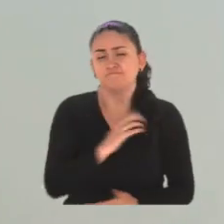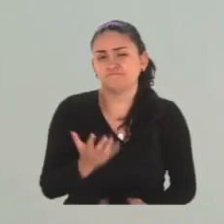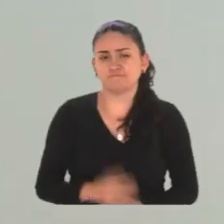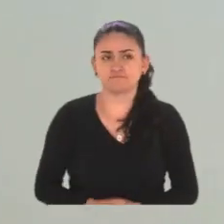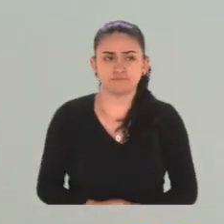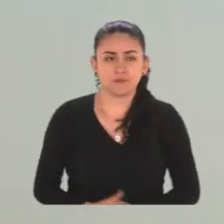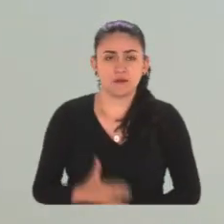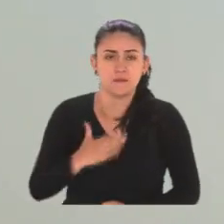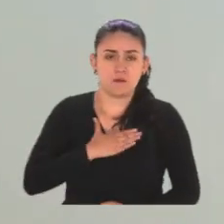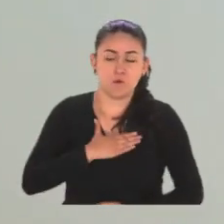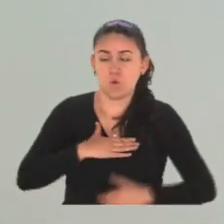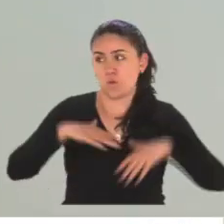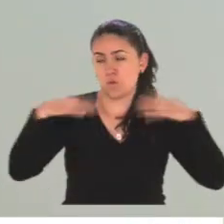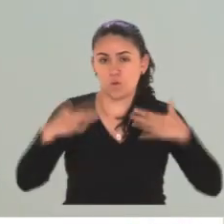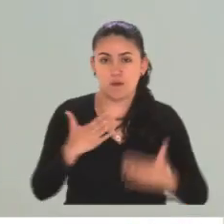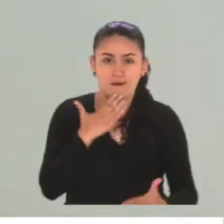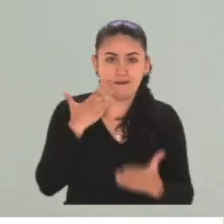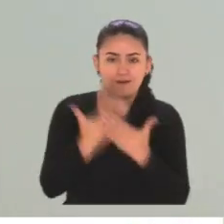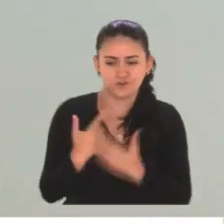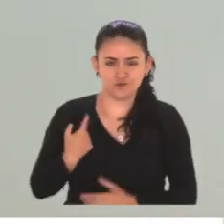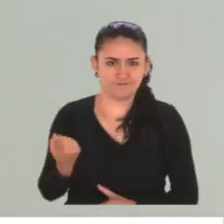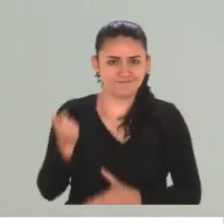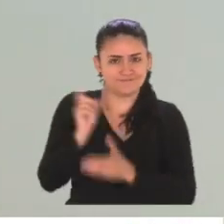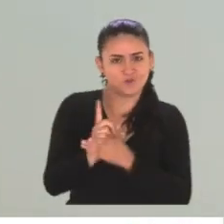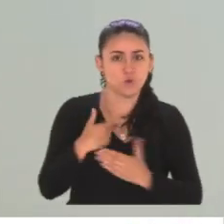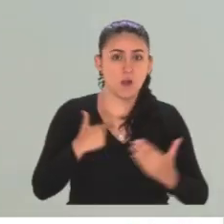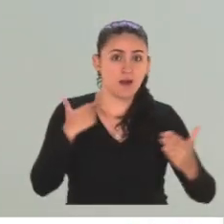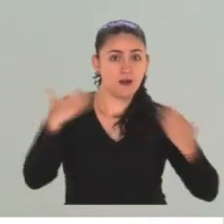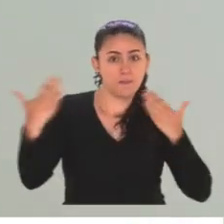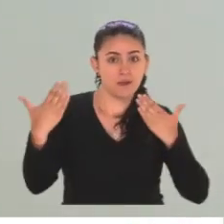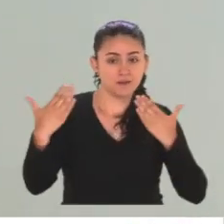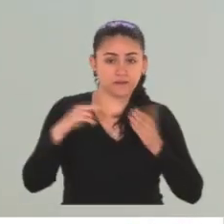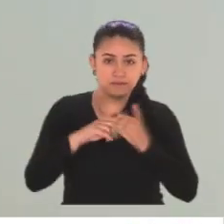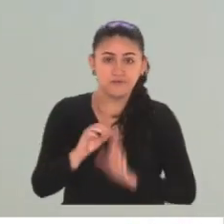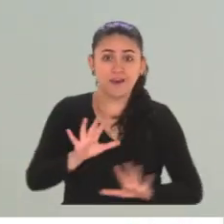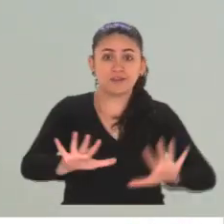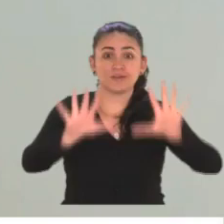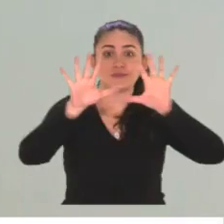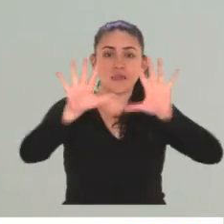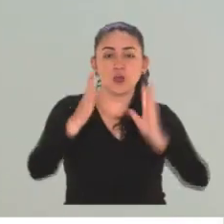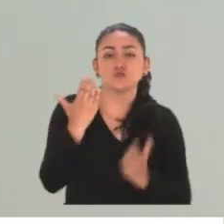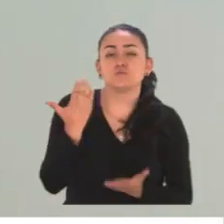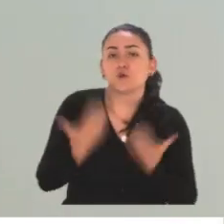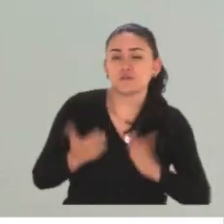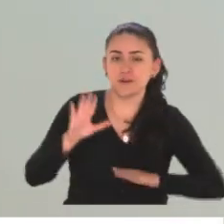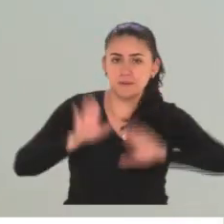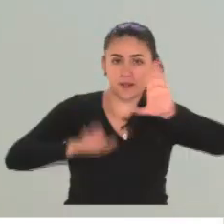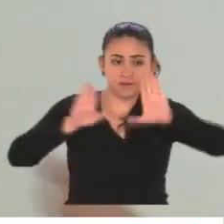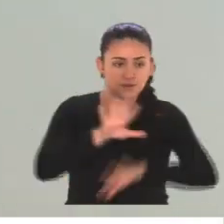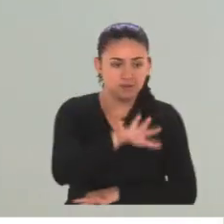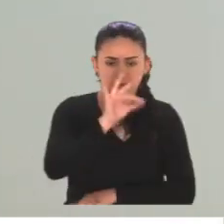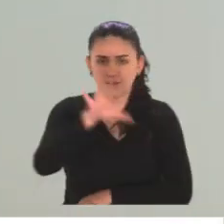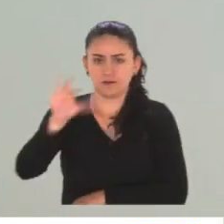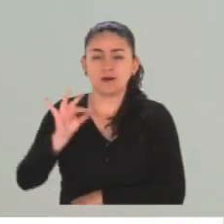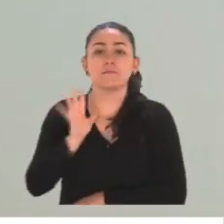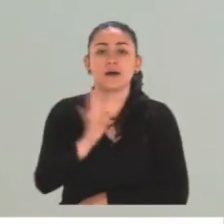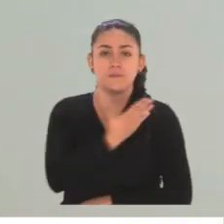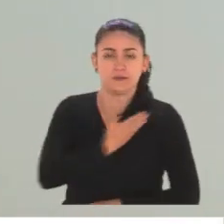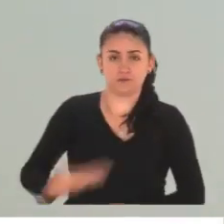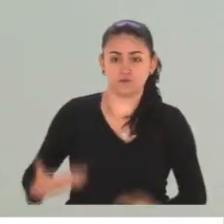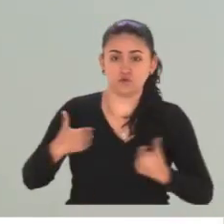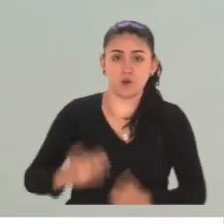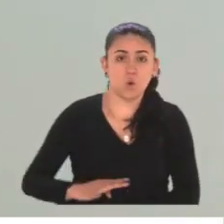mí es una gran bendición, veniendo de una familia campesina, ya estar dentro de los 10 precandidatos que escogerán los colombianos para la presidencia. Estar de cuarta